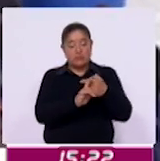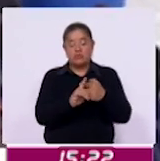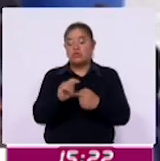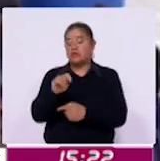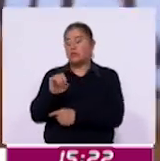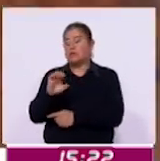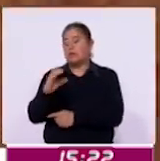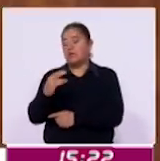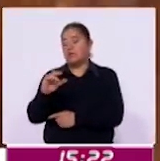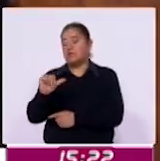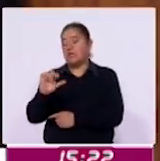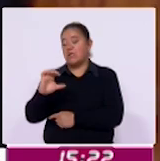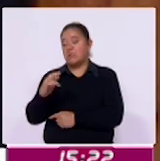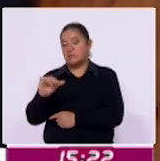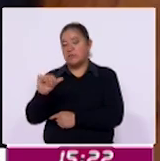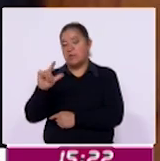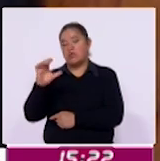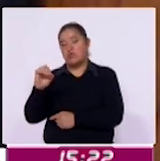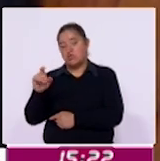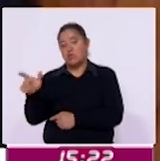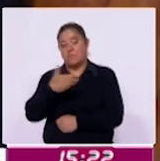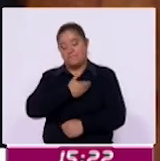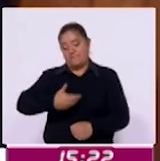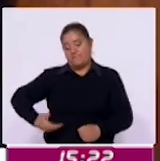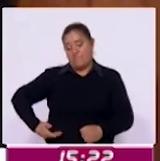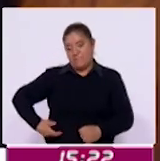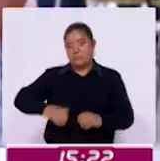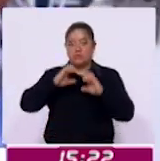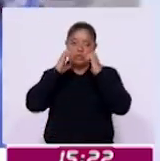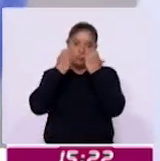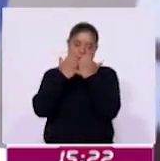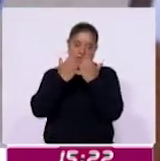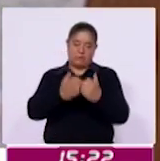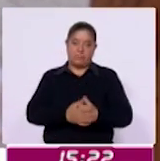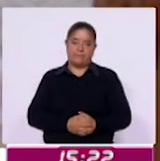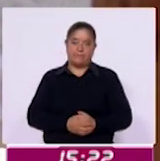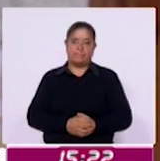para la elección de presidencia de dicha comunidad.